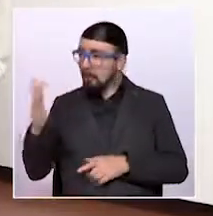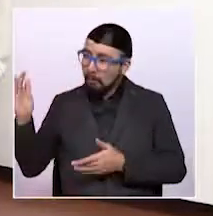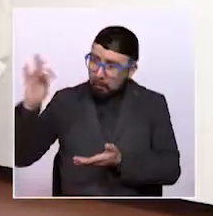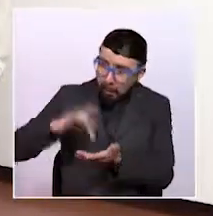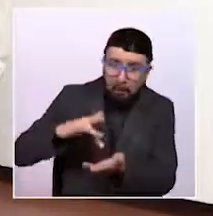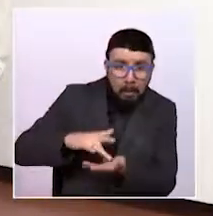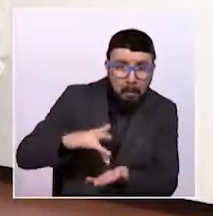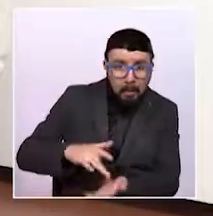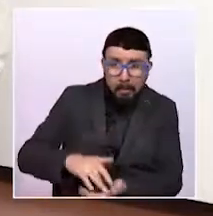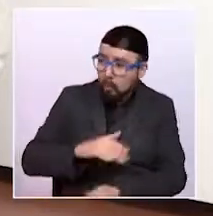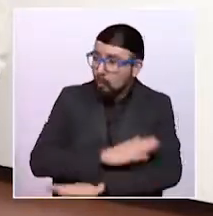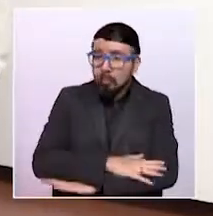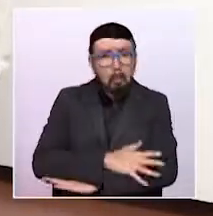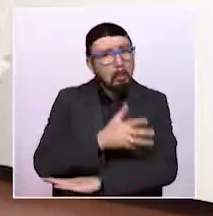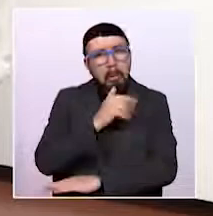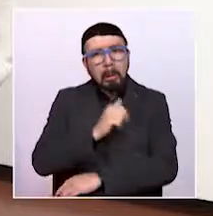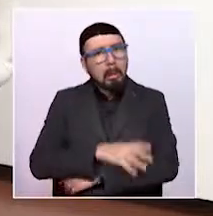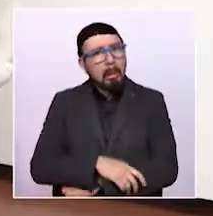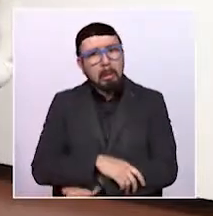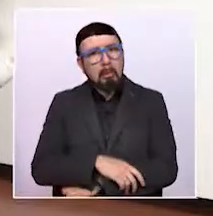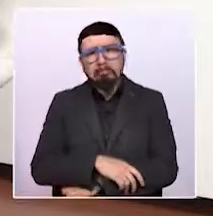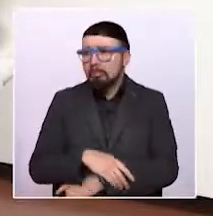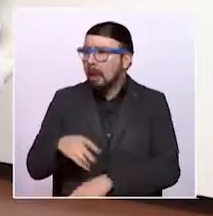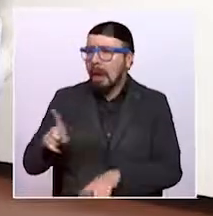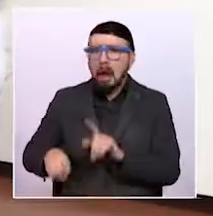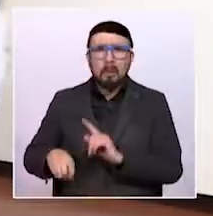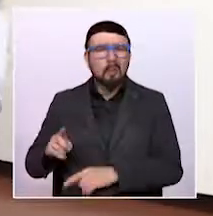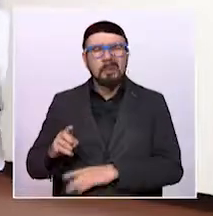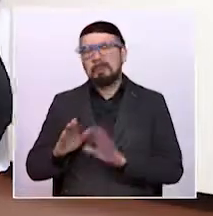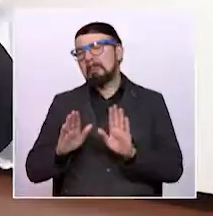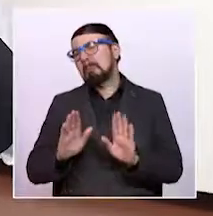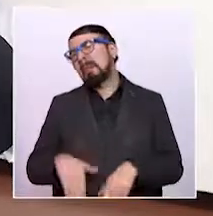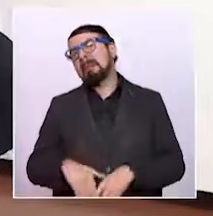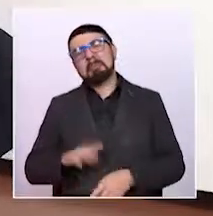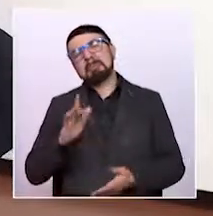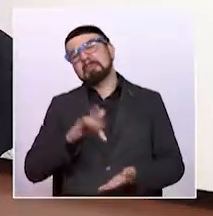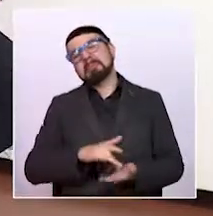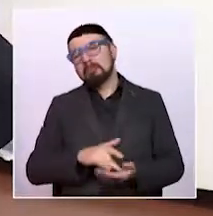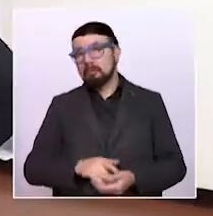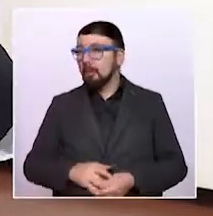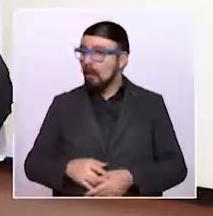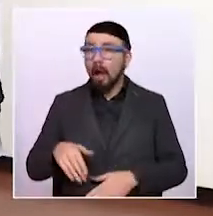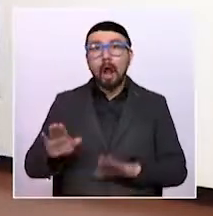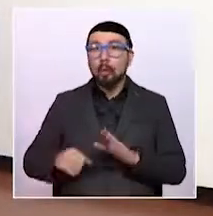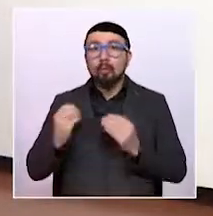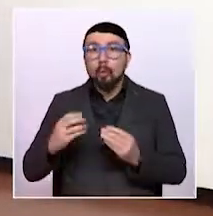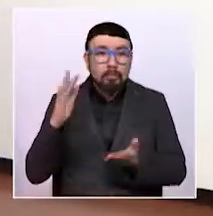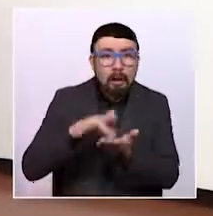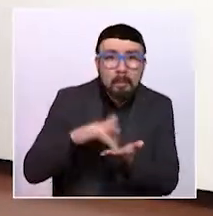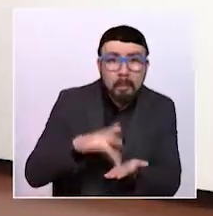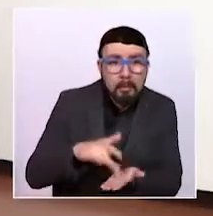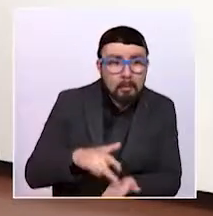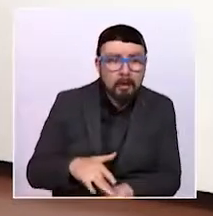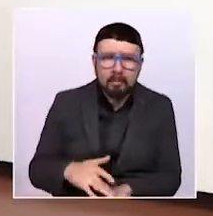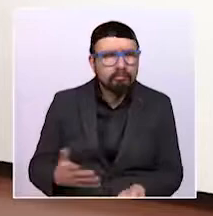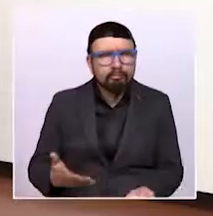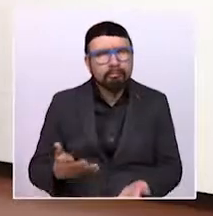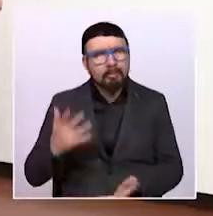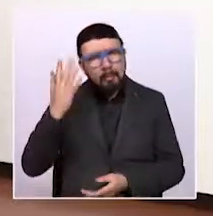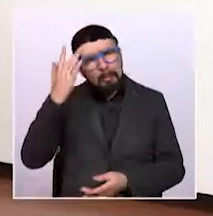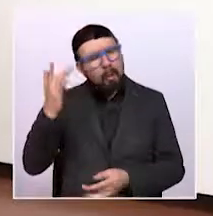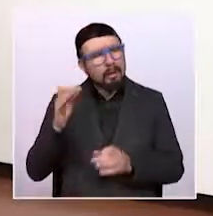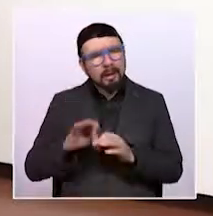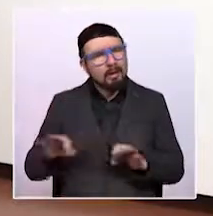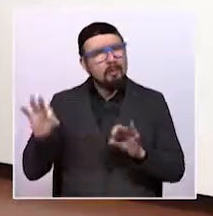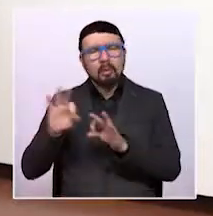muchas ni siquiera se hacen los controles otras he visto que se hacen hasta además porque son importantes estos controles